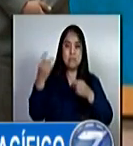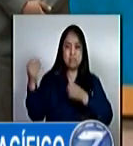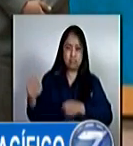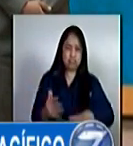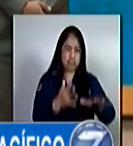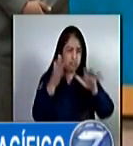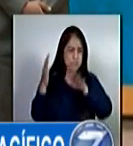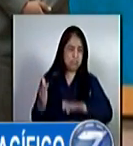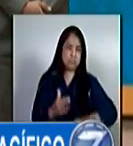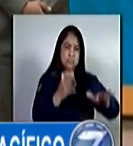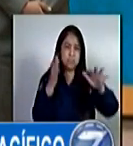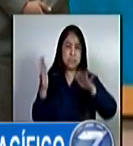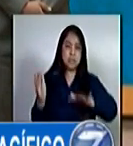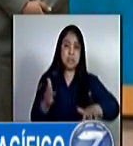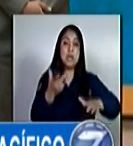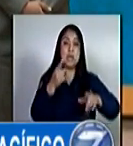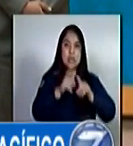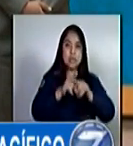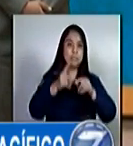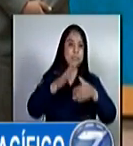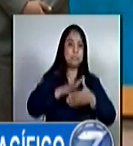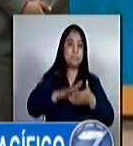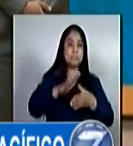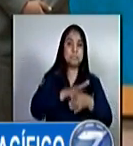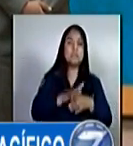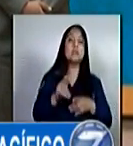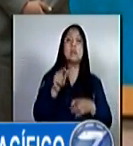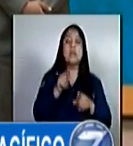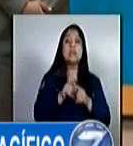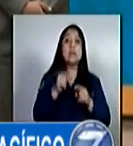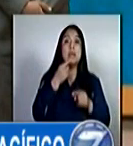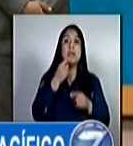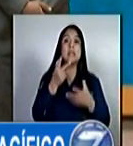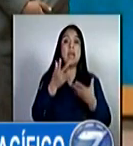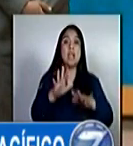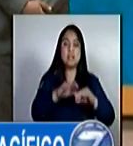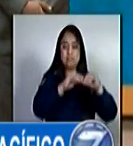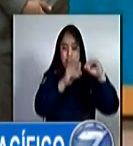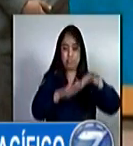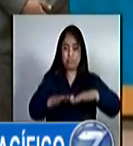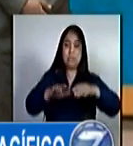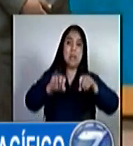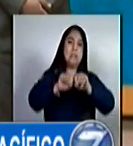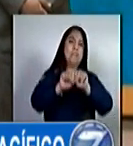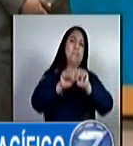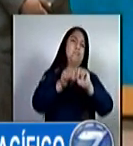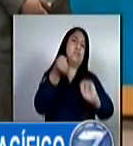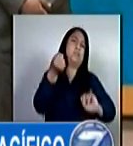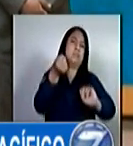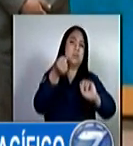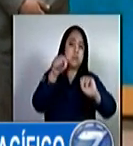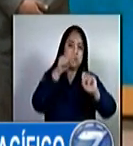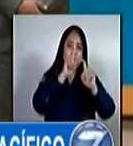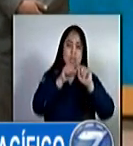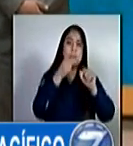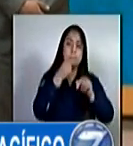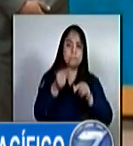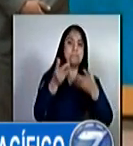que pasó esas horas, que fue lavando, perdón, y fue por eso que colapsó el